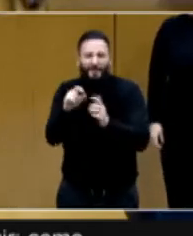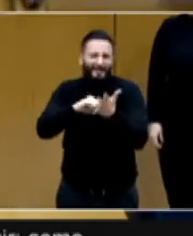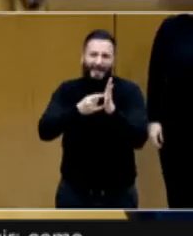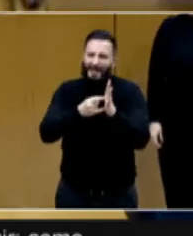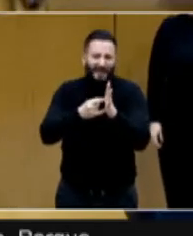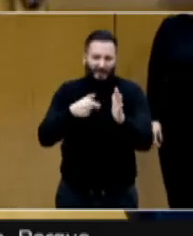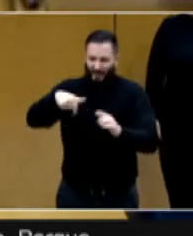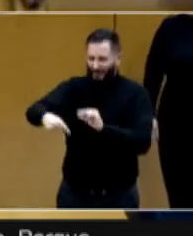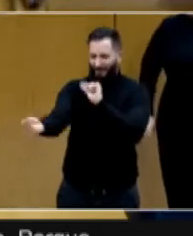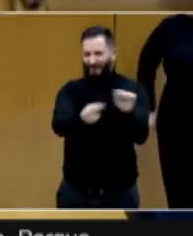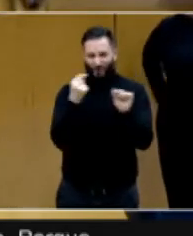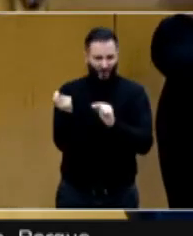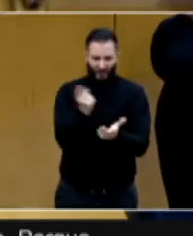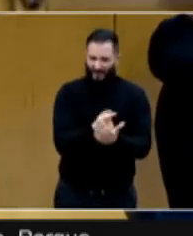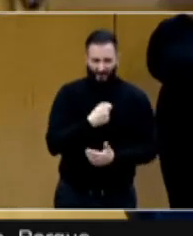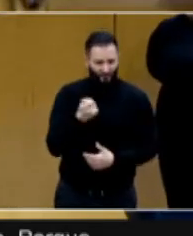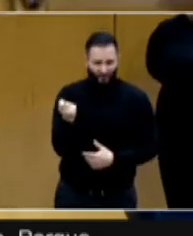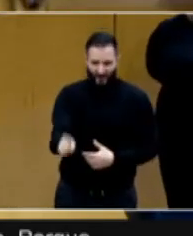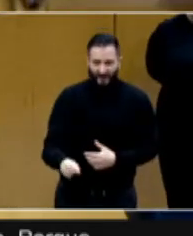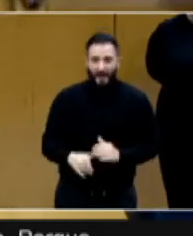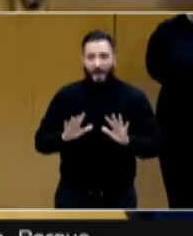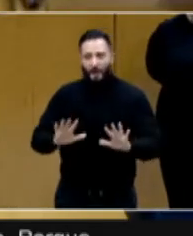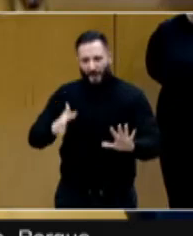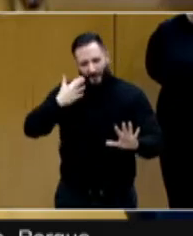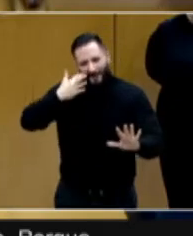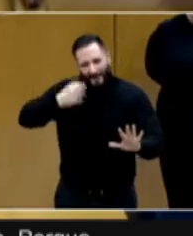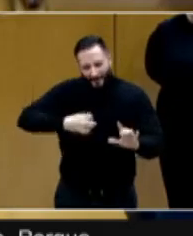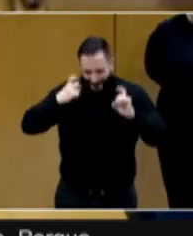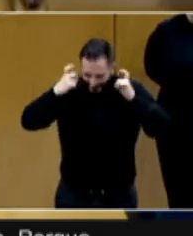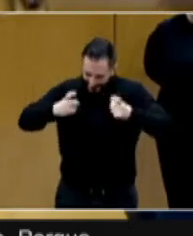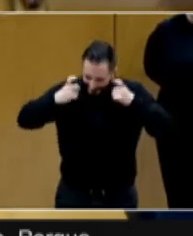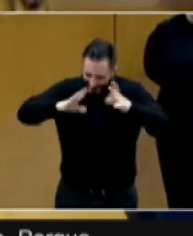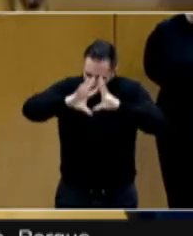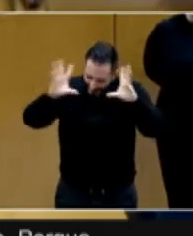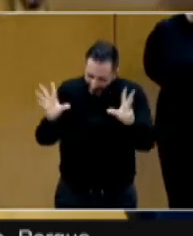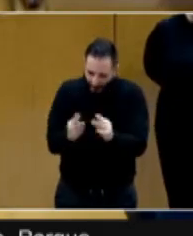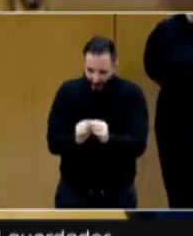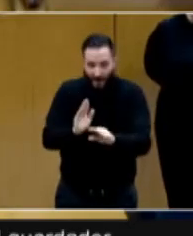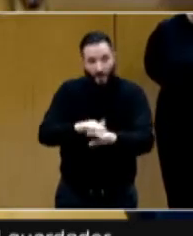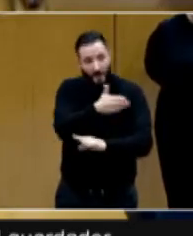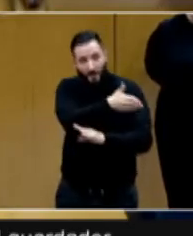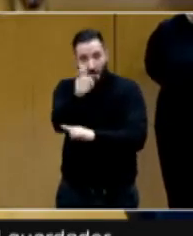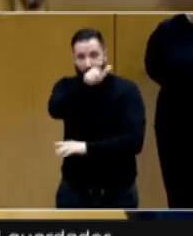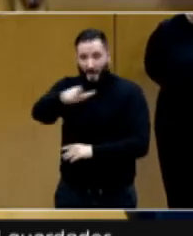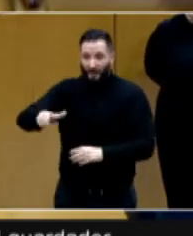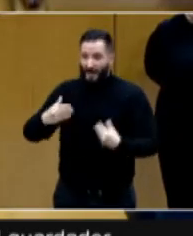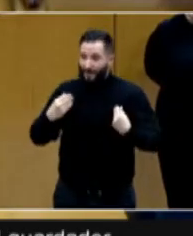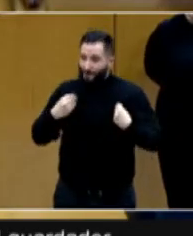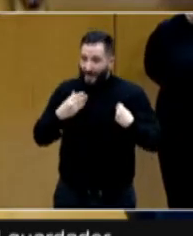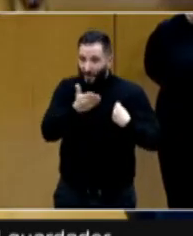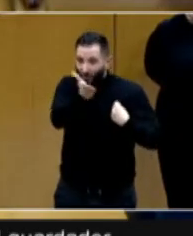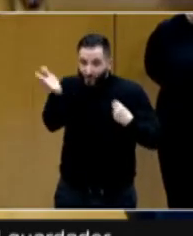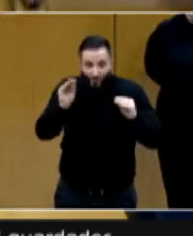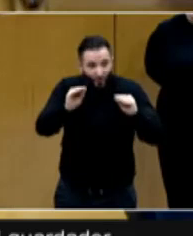pero que realmente hemos de tratar de simplificar y facilitar la vida de quienes están realmente apoyando Y